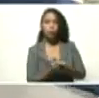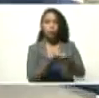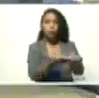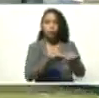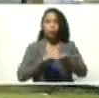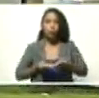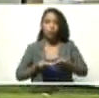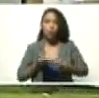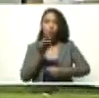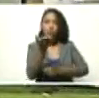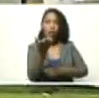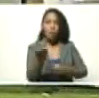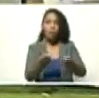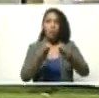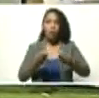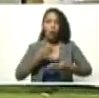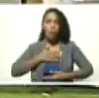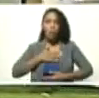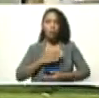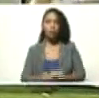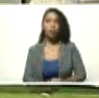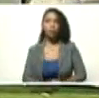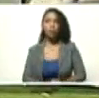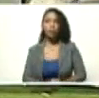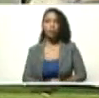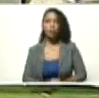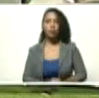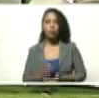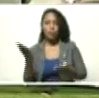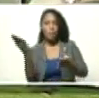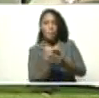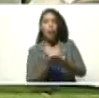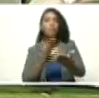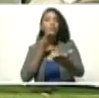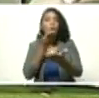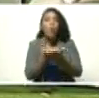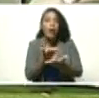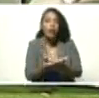que ustedes me han entregado con un conjunto de propuestas